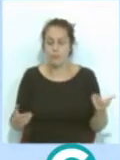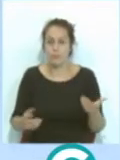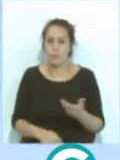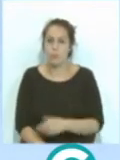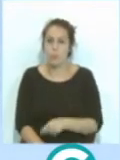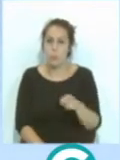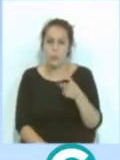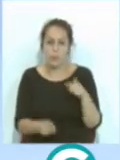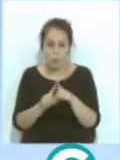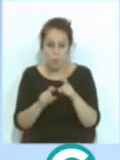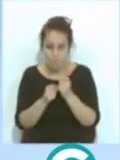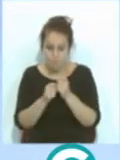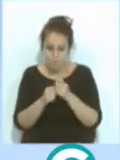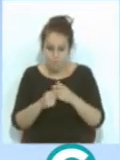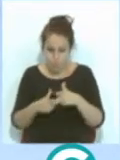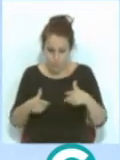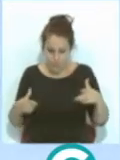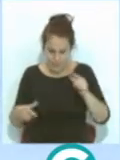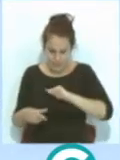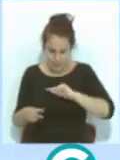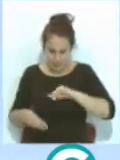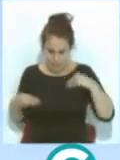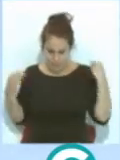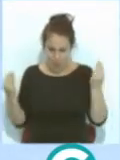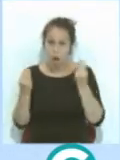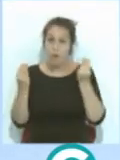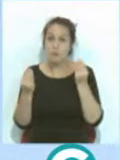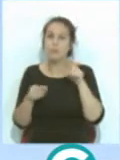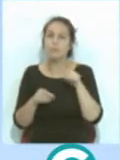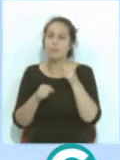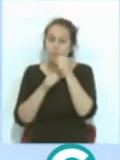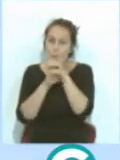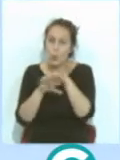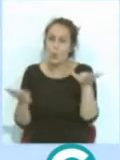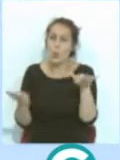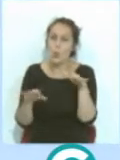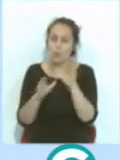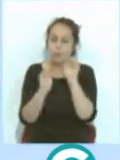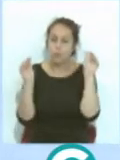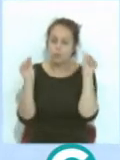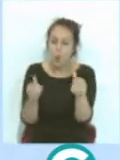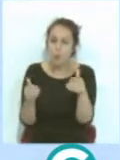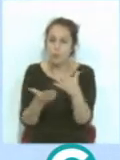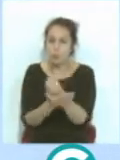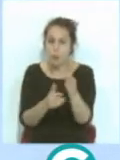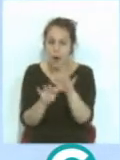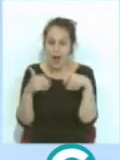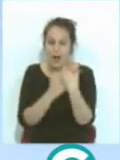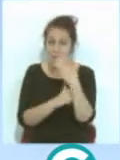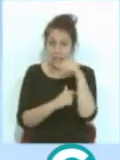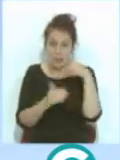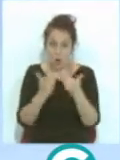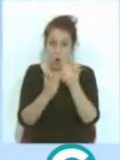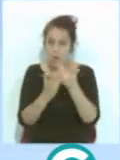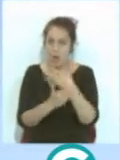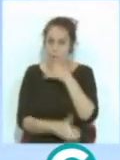se expande y se siente muchísimo mejor. Tiene muchísima difusión, todos los focos están centrados ahora en Carranza en esta jornada con la